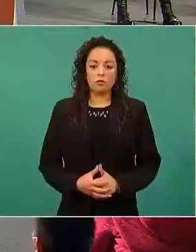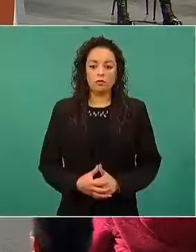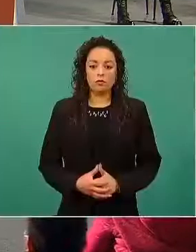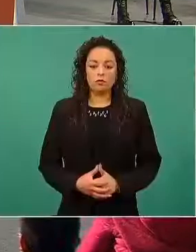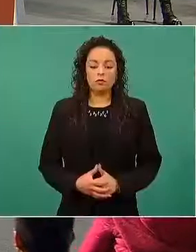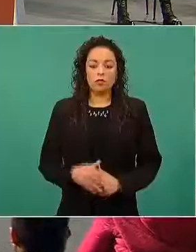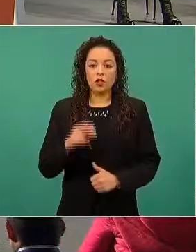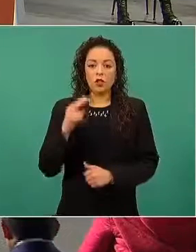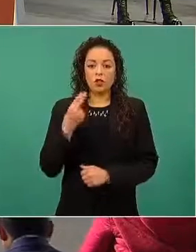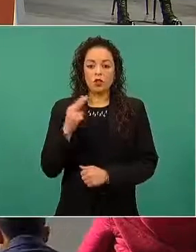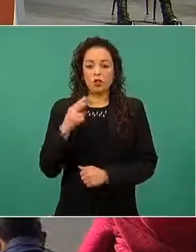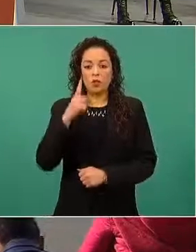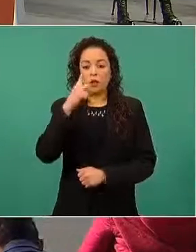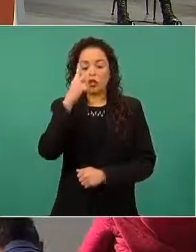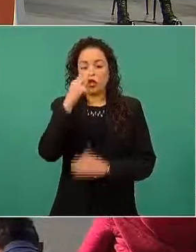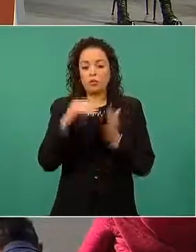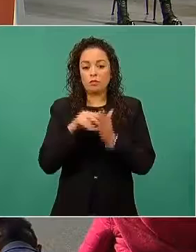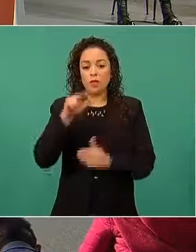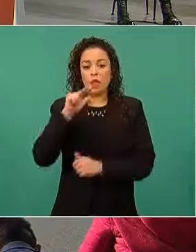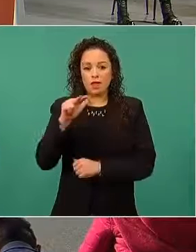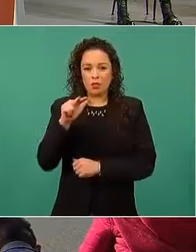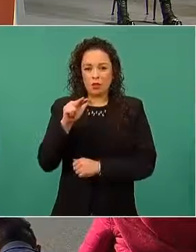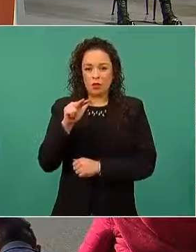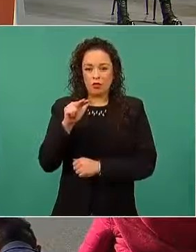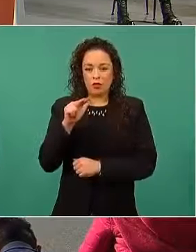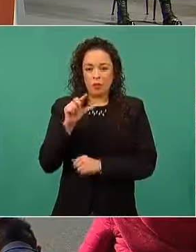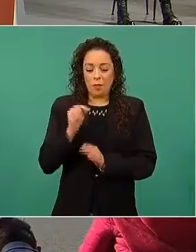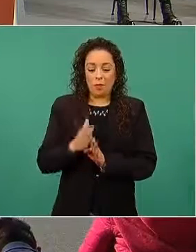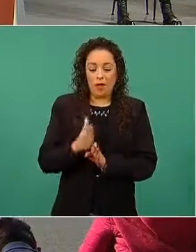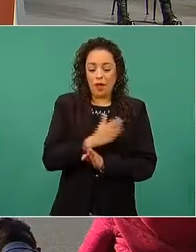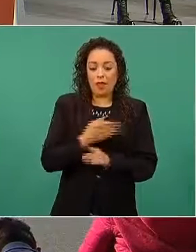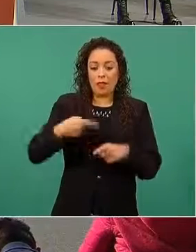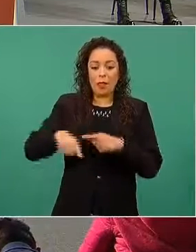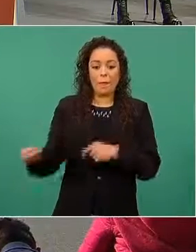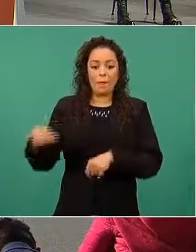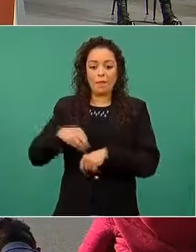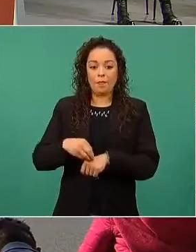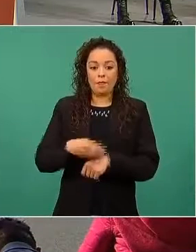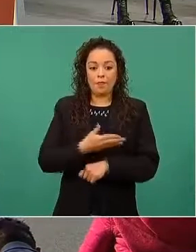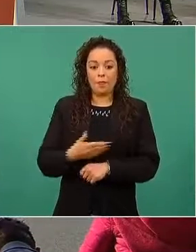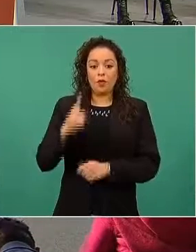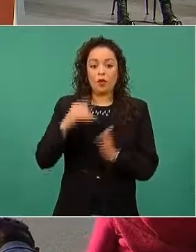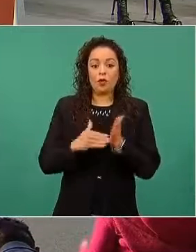mes antes de iniciar esta administración, la producción era del orden de